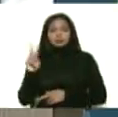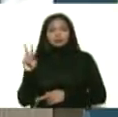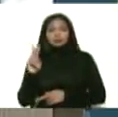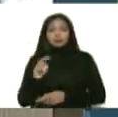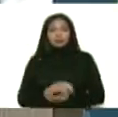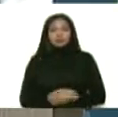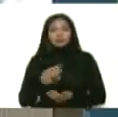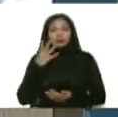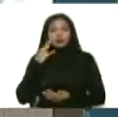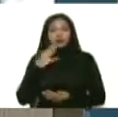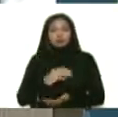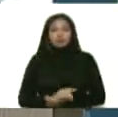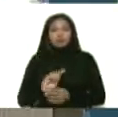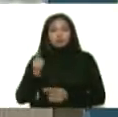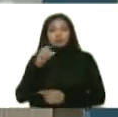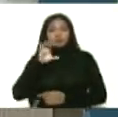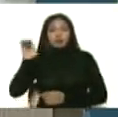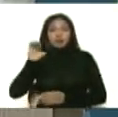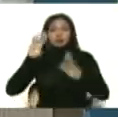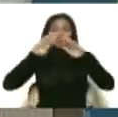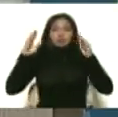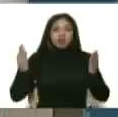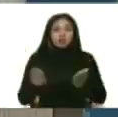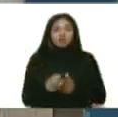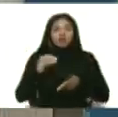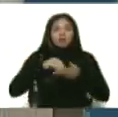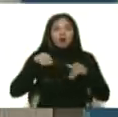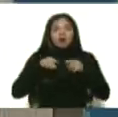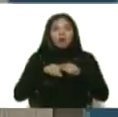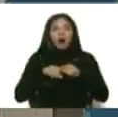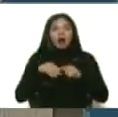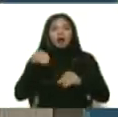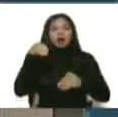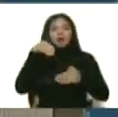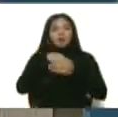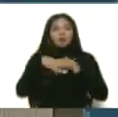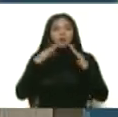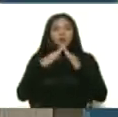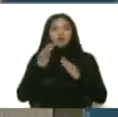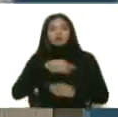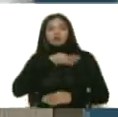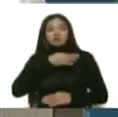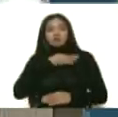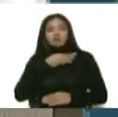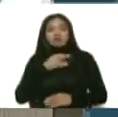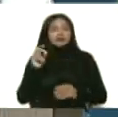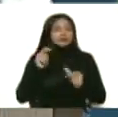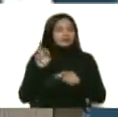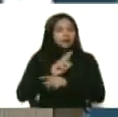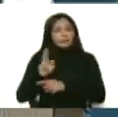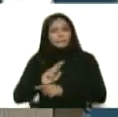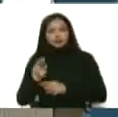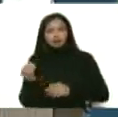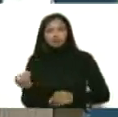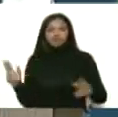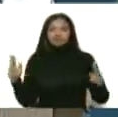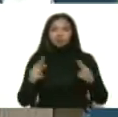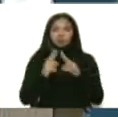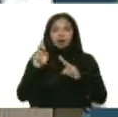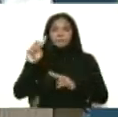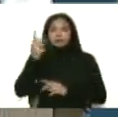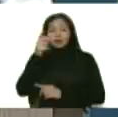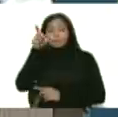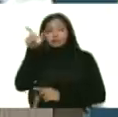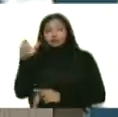el primer país del mundo que aplica la cuarentena social en un tiempo tan pronto como la aparición o